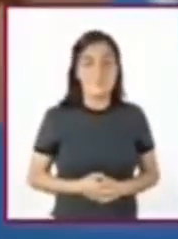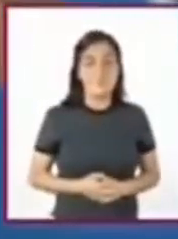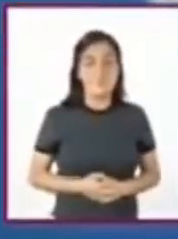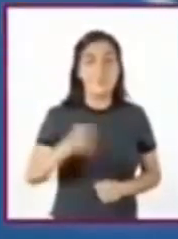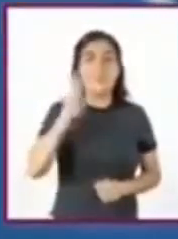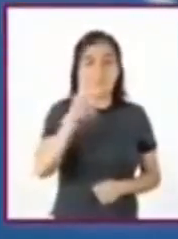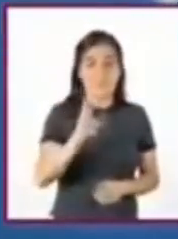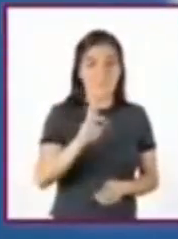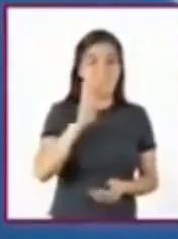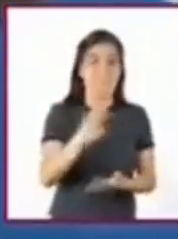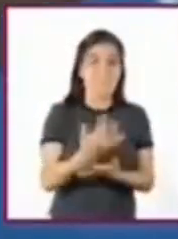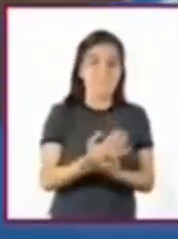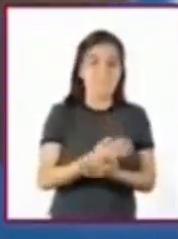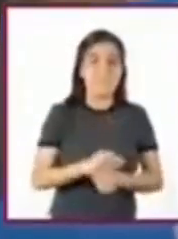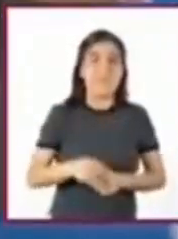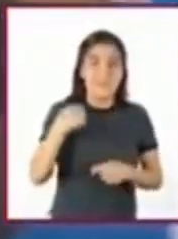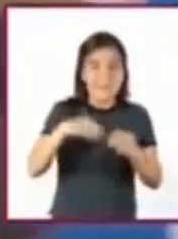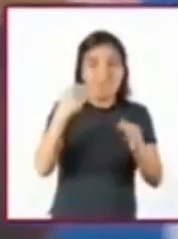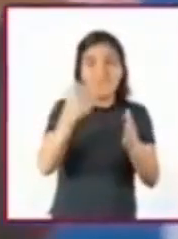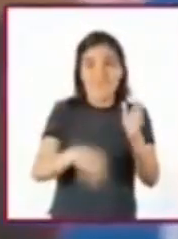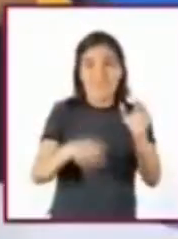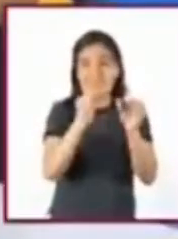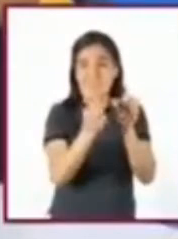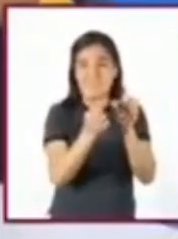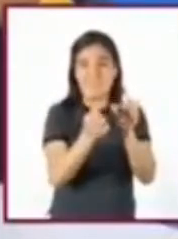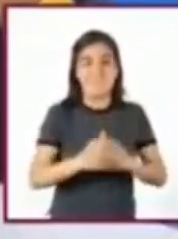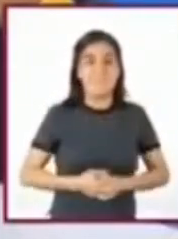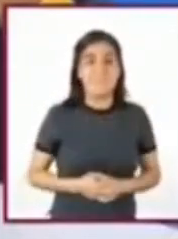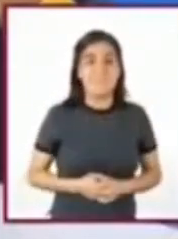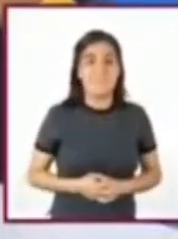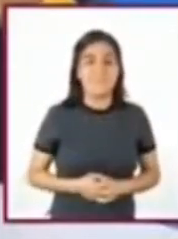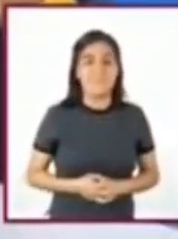Déjeme nada más. Lo aprieto.